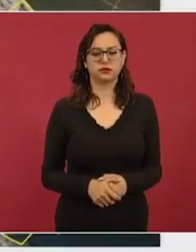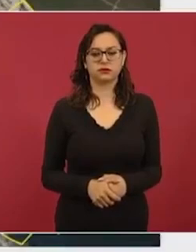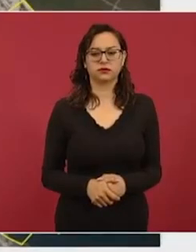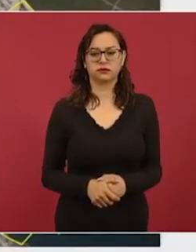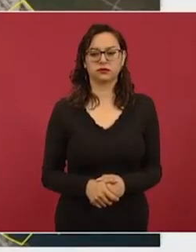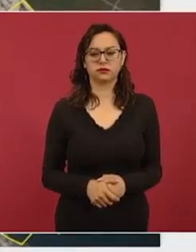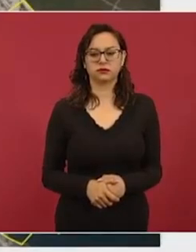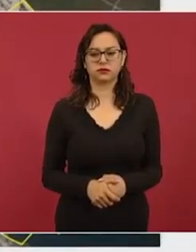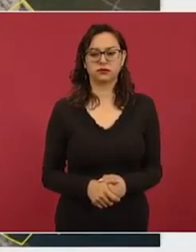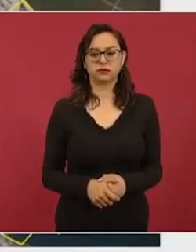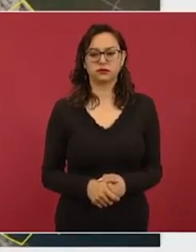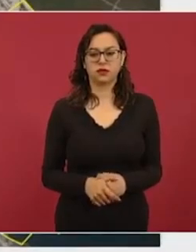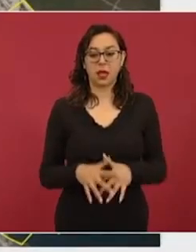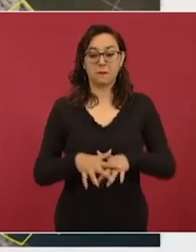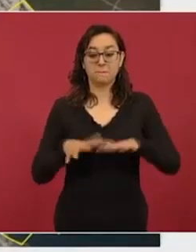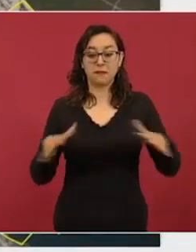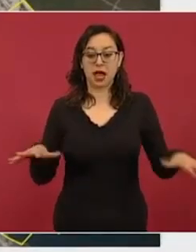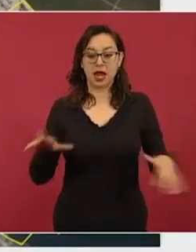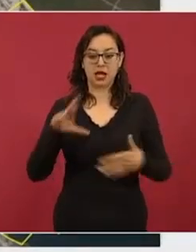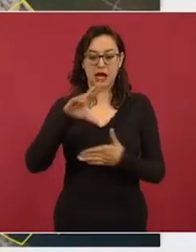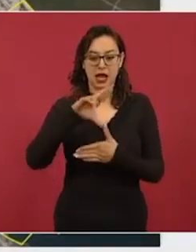Este es el Caribe.